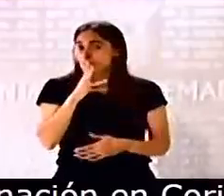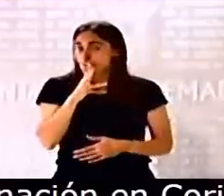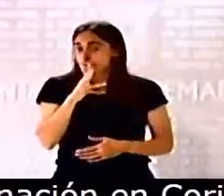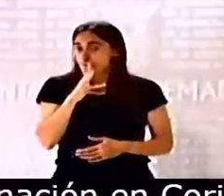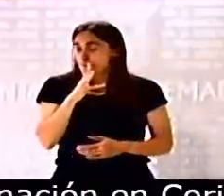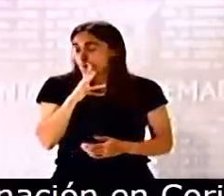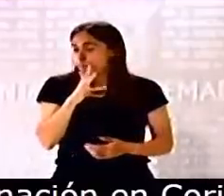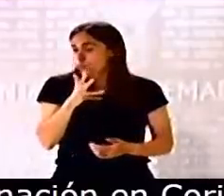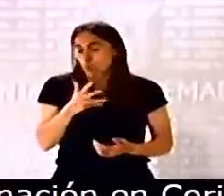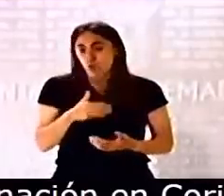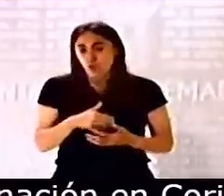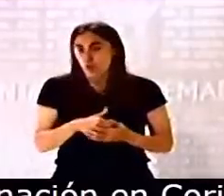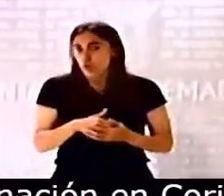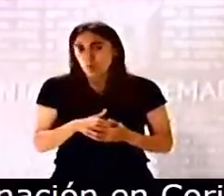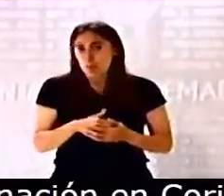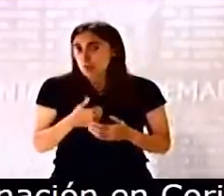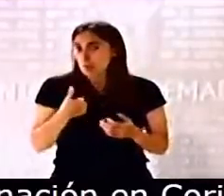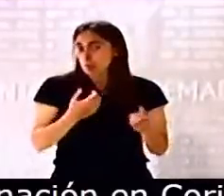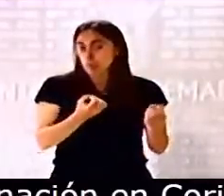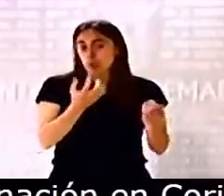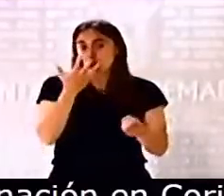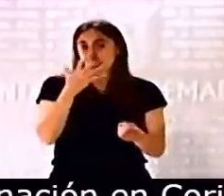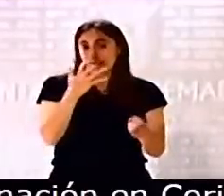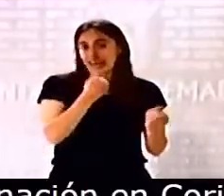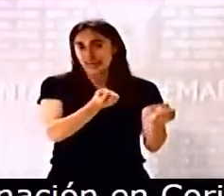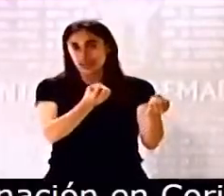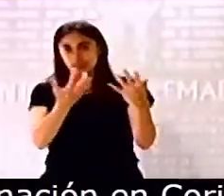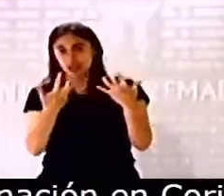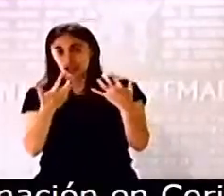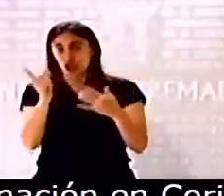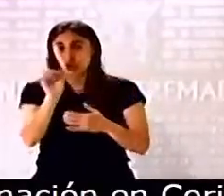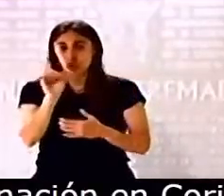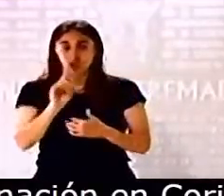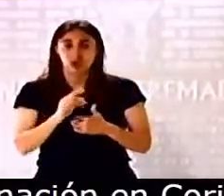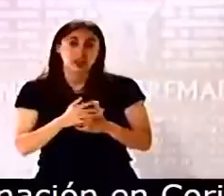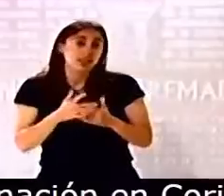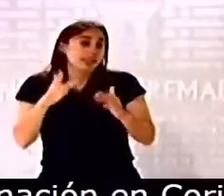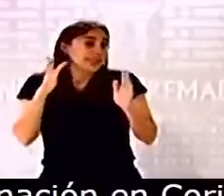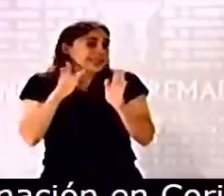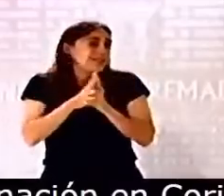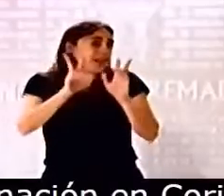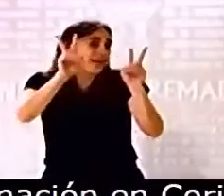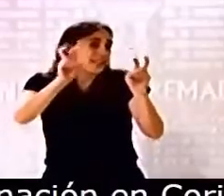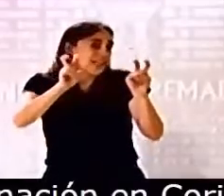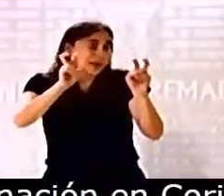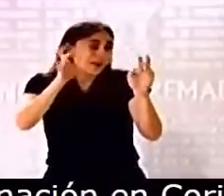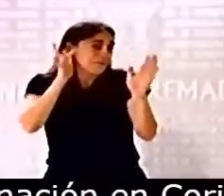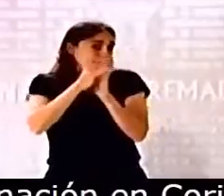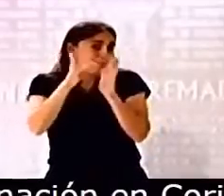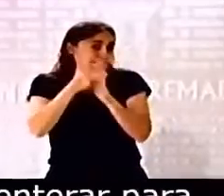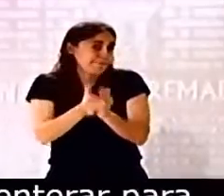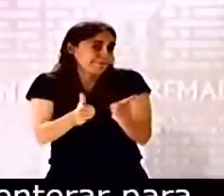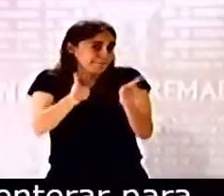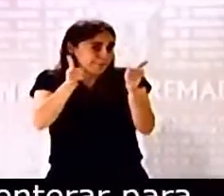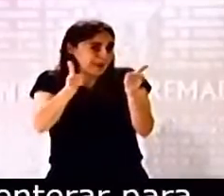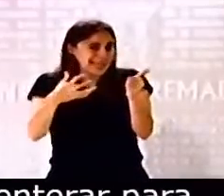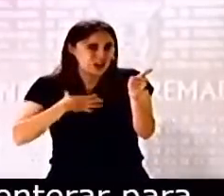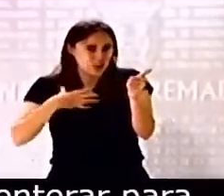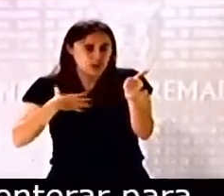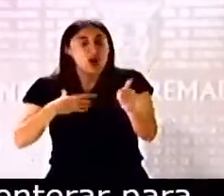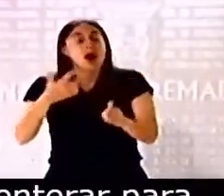No he recibido esa queja y, por lo tanto, no le puedo aclarar esta situación. Mire